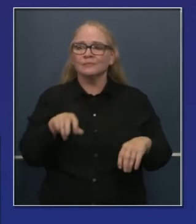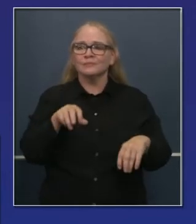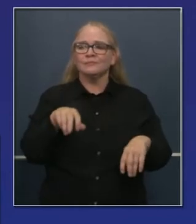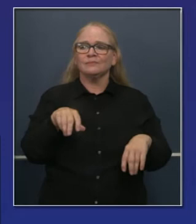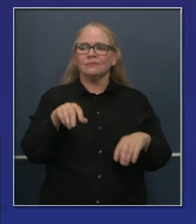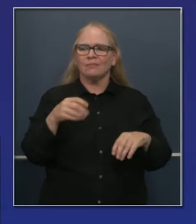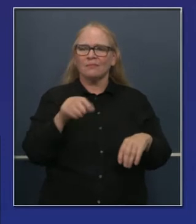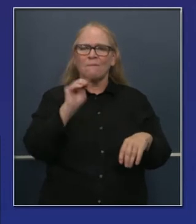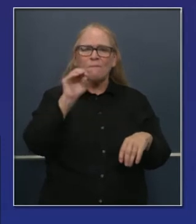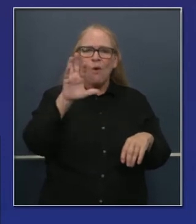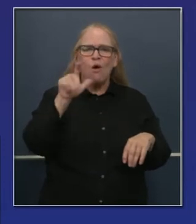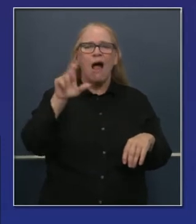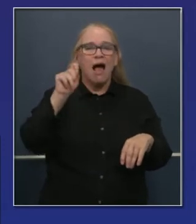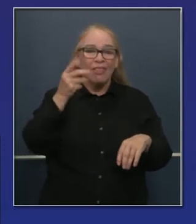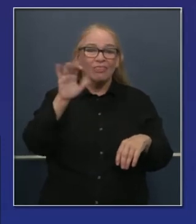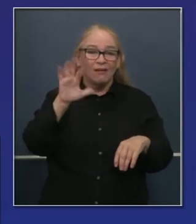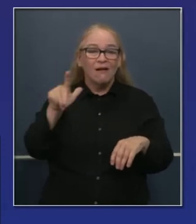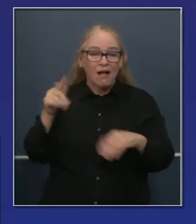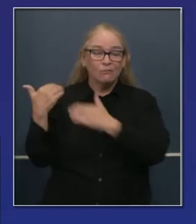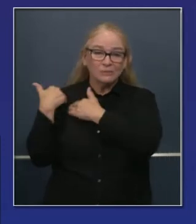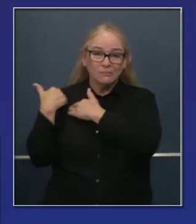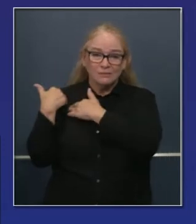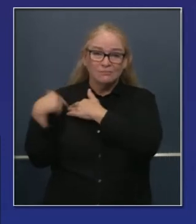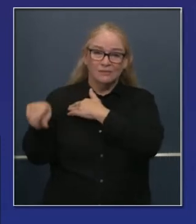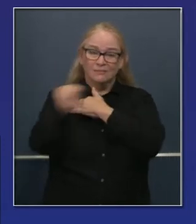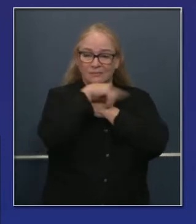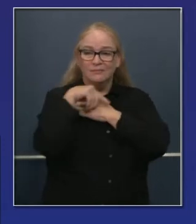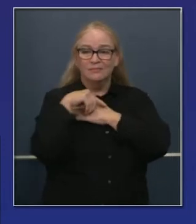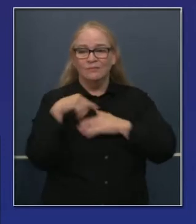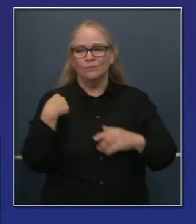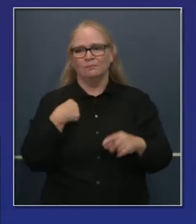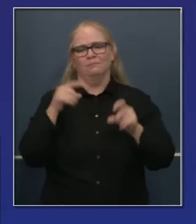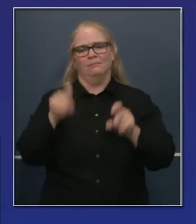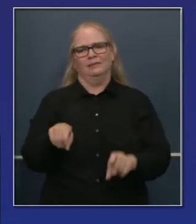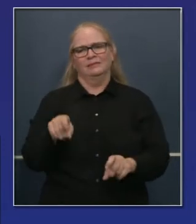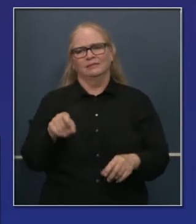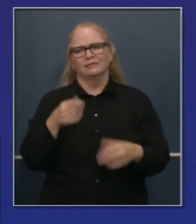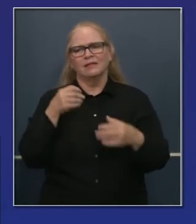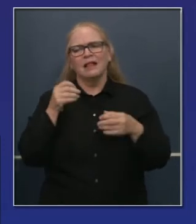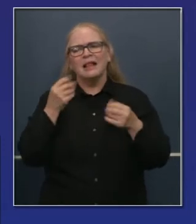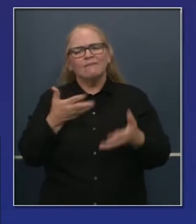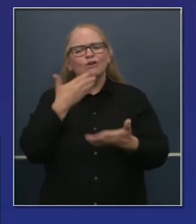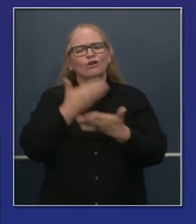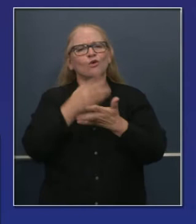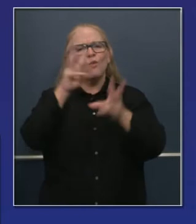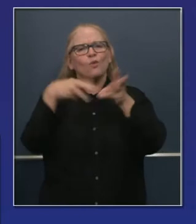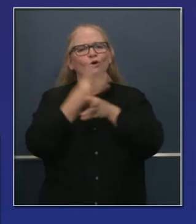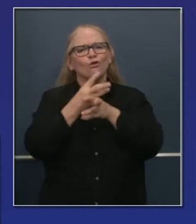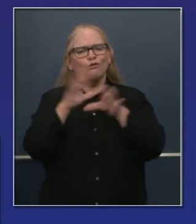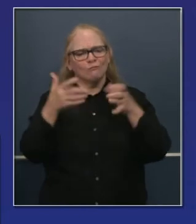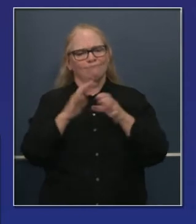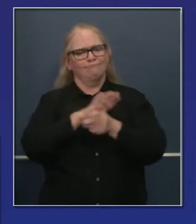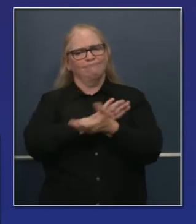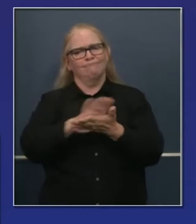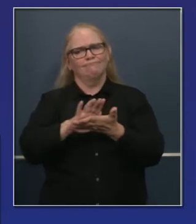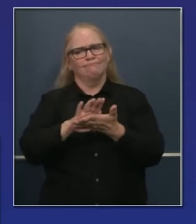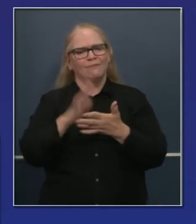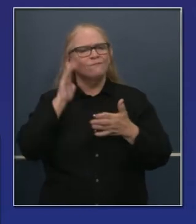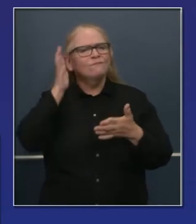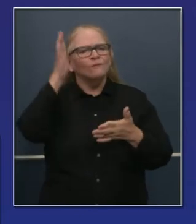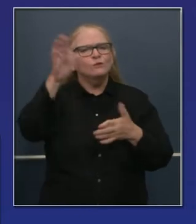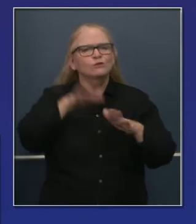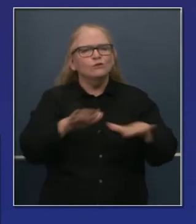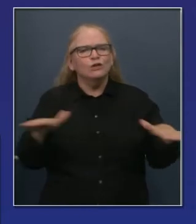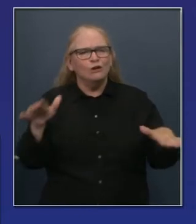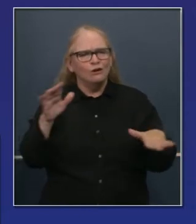cuestión súper importantísima para nosotros para el legado que le vamos a dejar a nuestros hijos ya nuestros nietos en nuestro